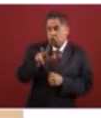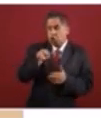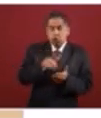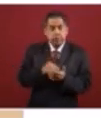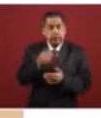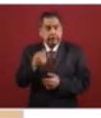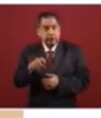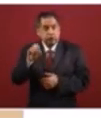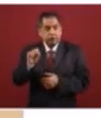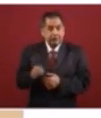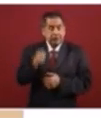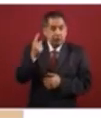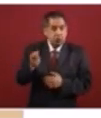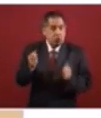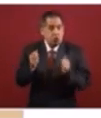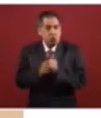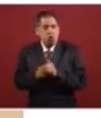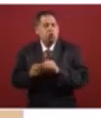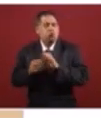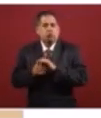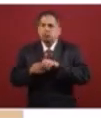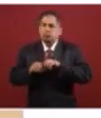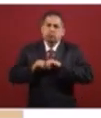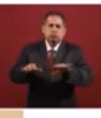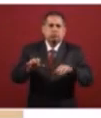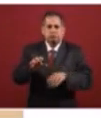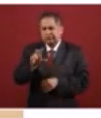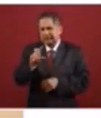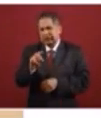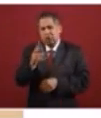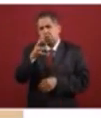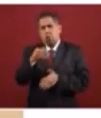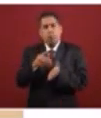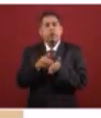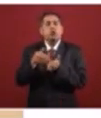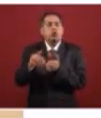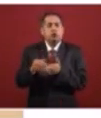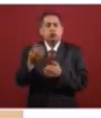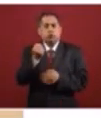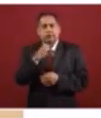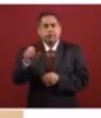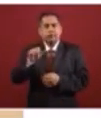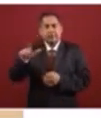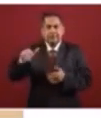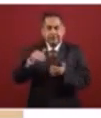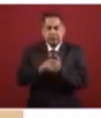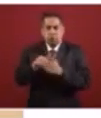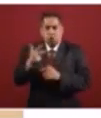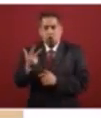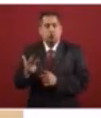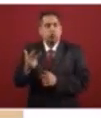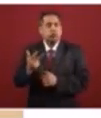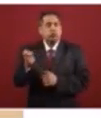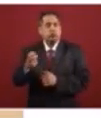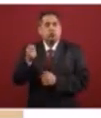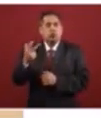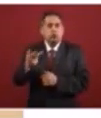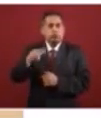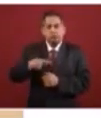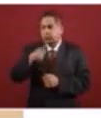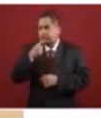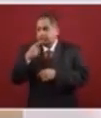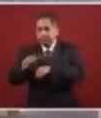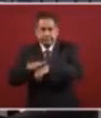161 con una con un alcance de 34 millones 917 mil ochocientos ocho menciones